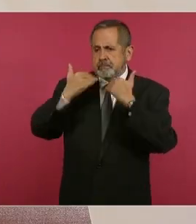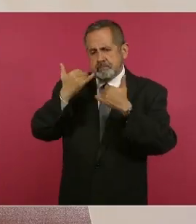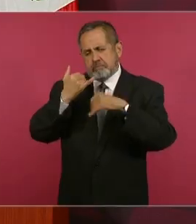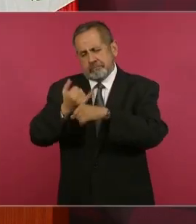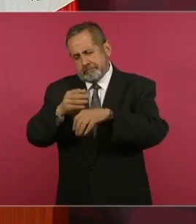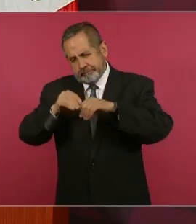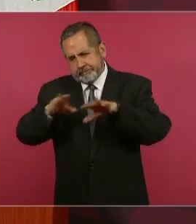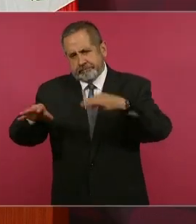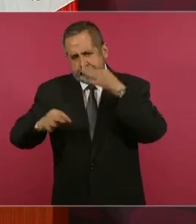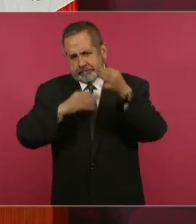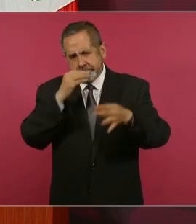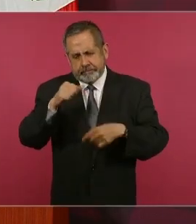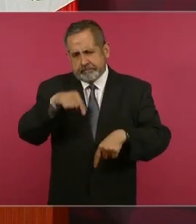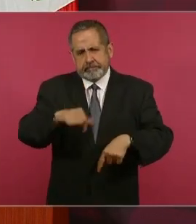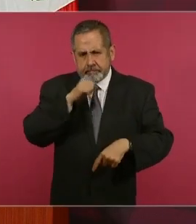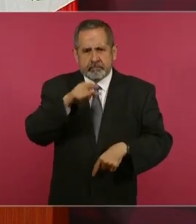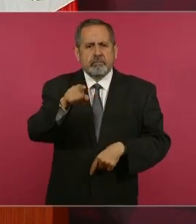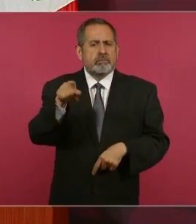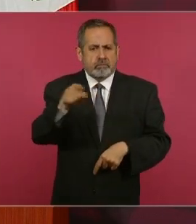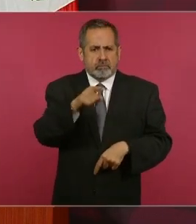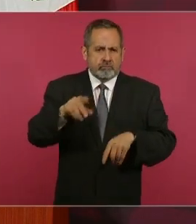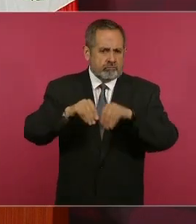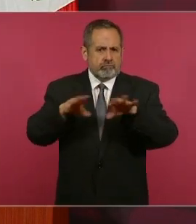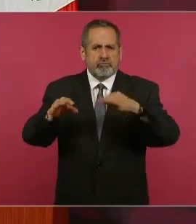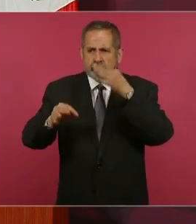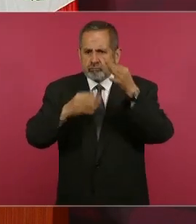estemos aquí. Lo pueden